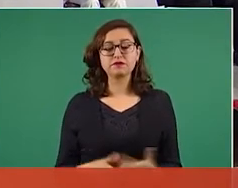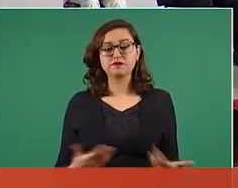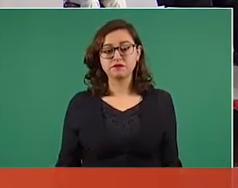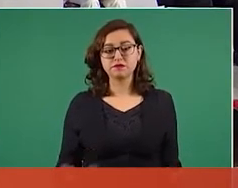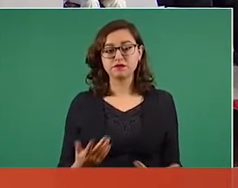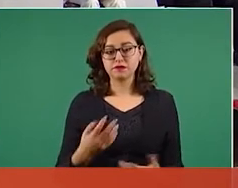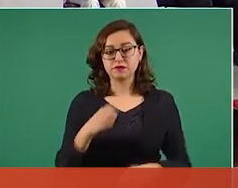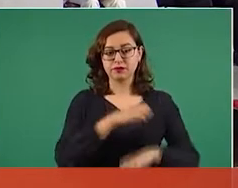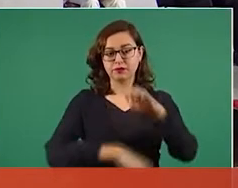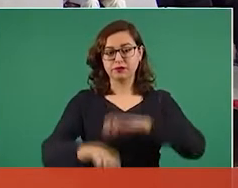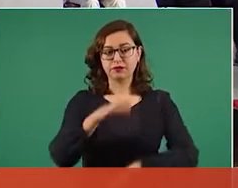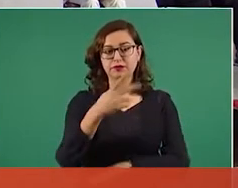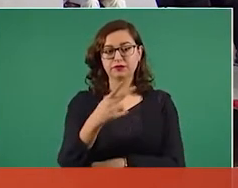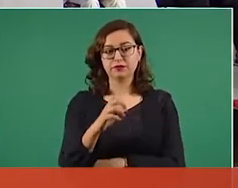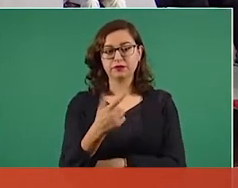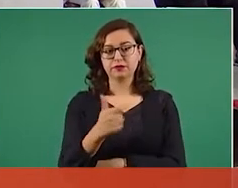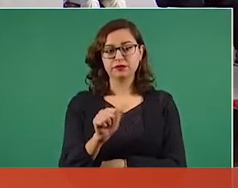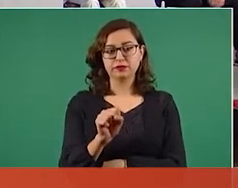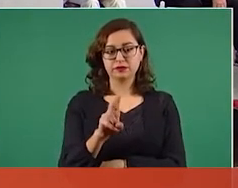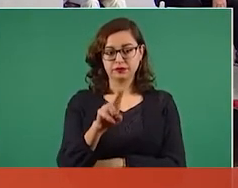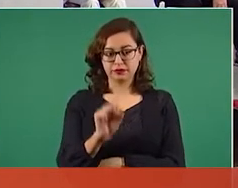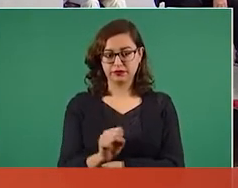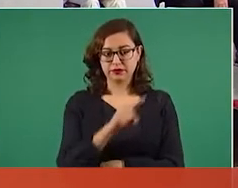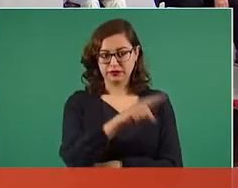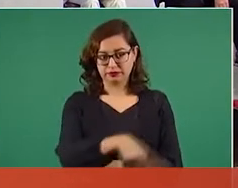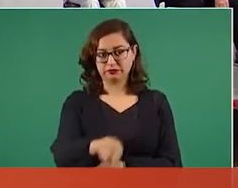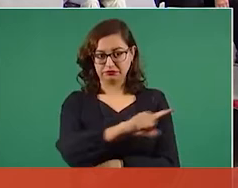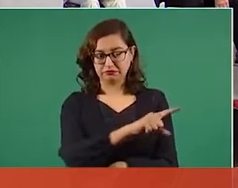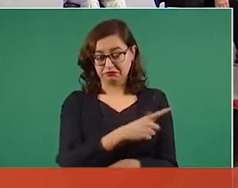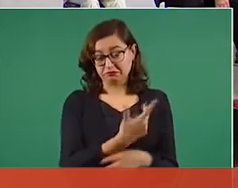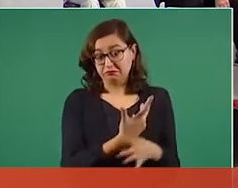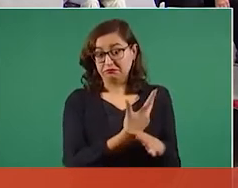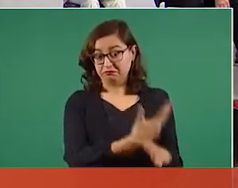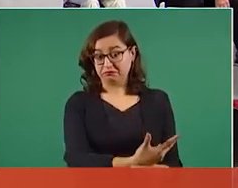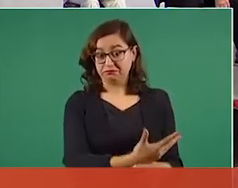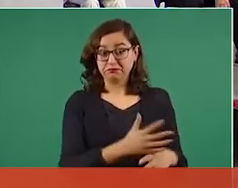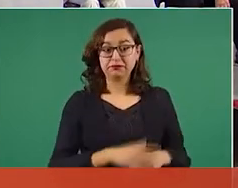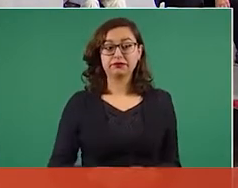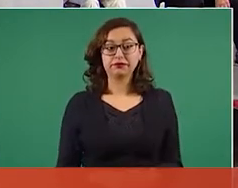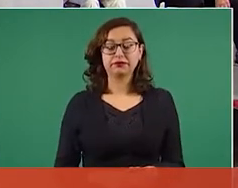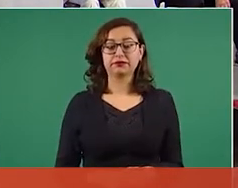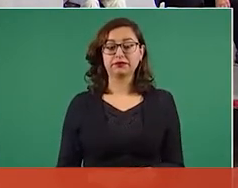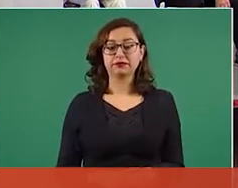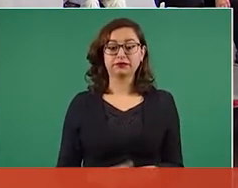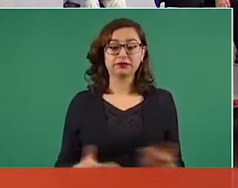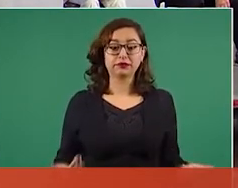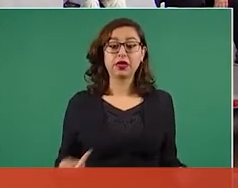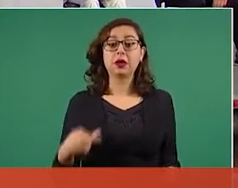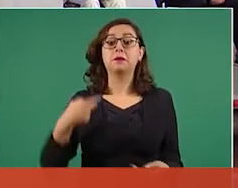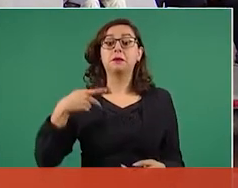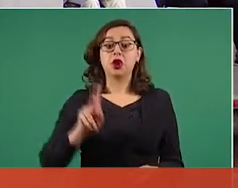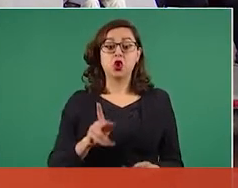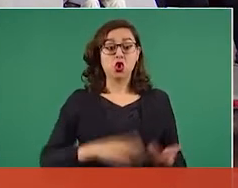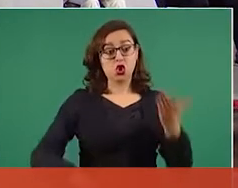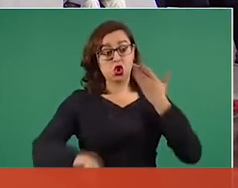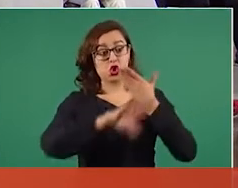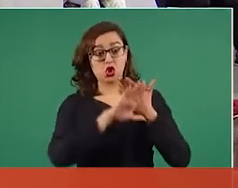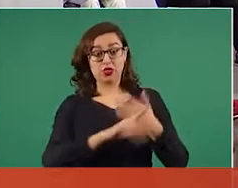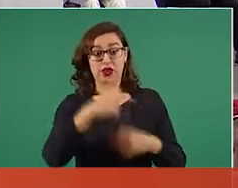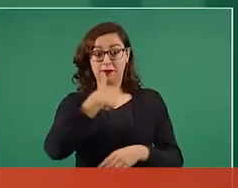Pegasus, ahí está, pero era a muchos y se